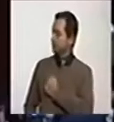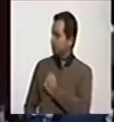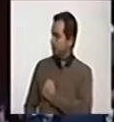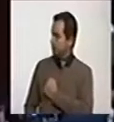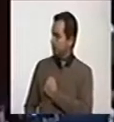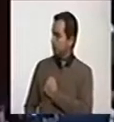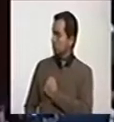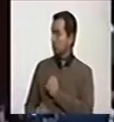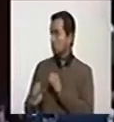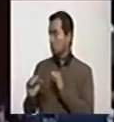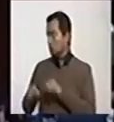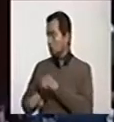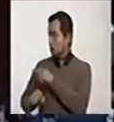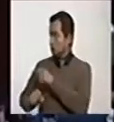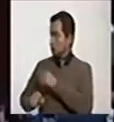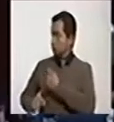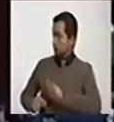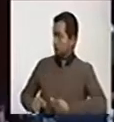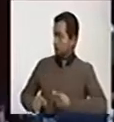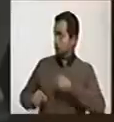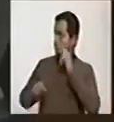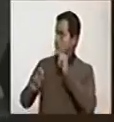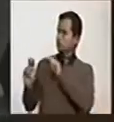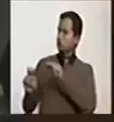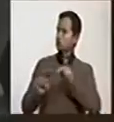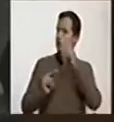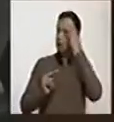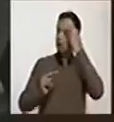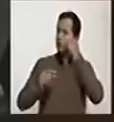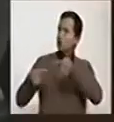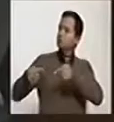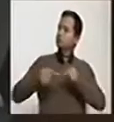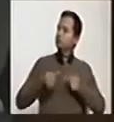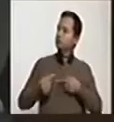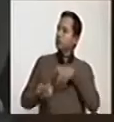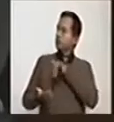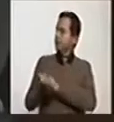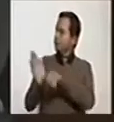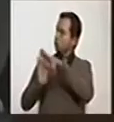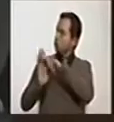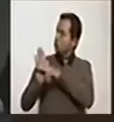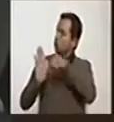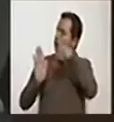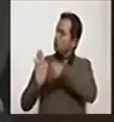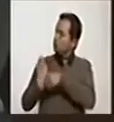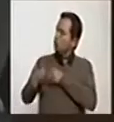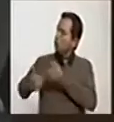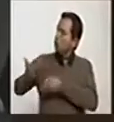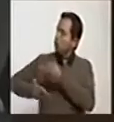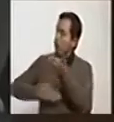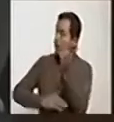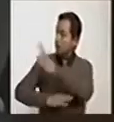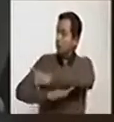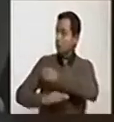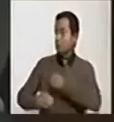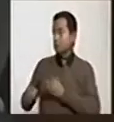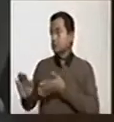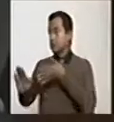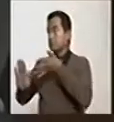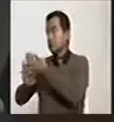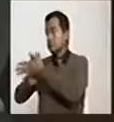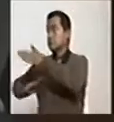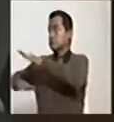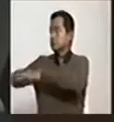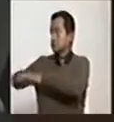esté presidiendo, que por lo menos mire, porque era discusión sobre el orden del día. Y es lo siguiente, yo sí quiero recomendarle a la mesa